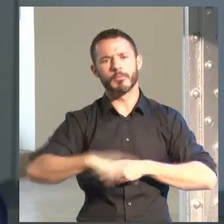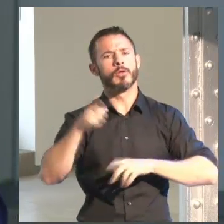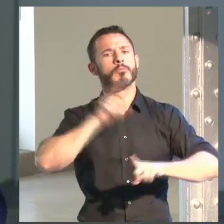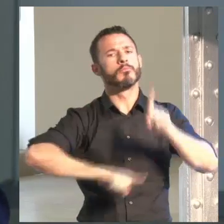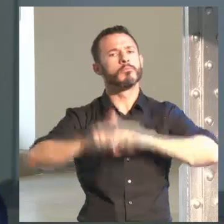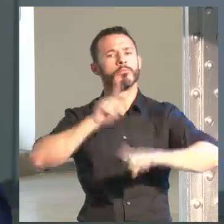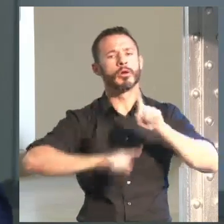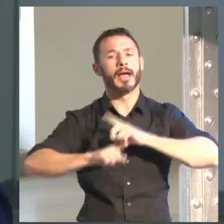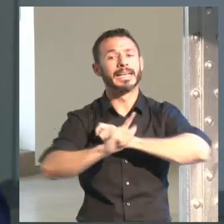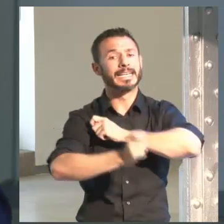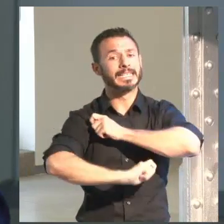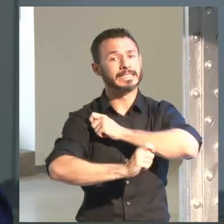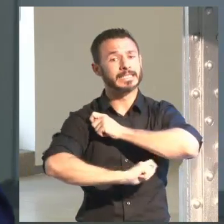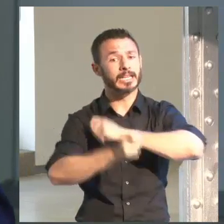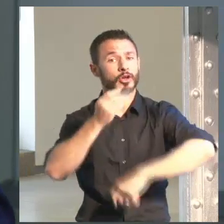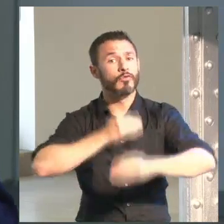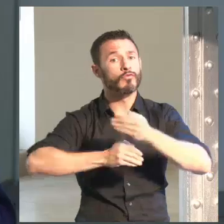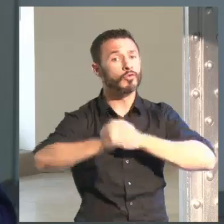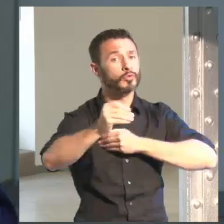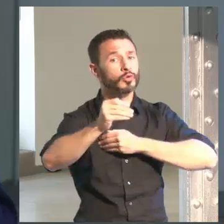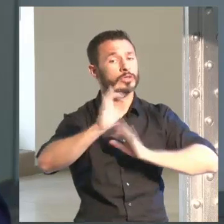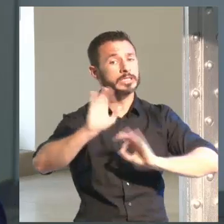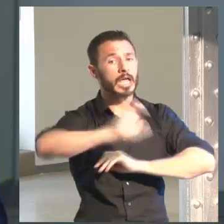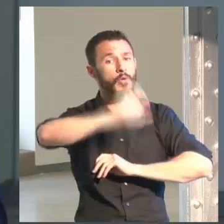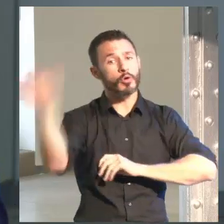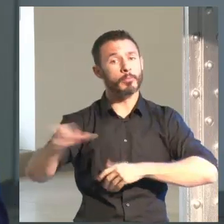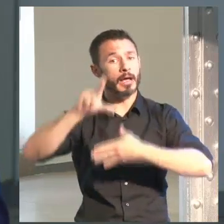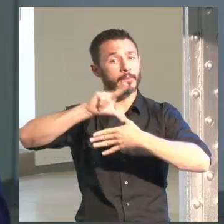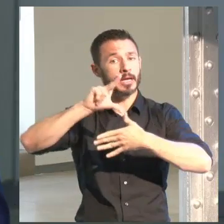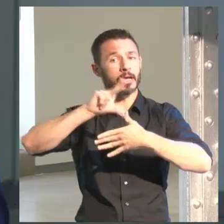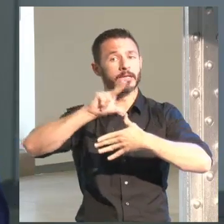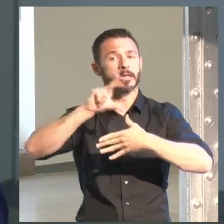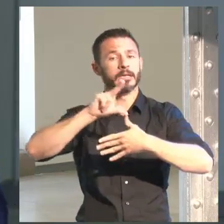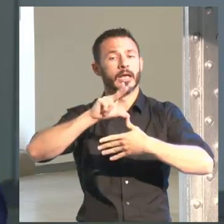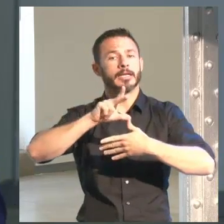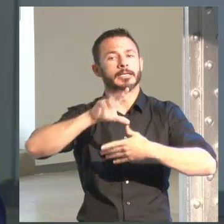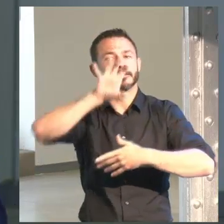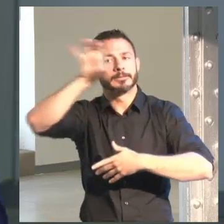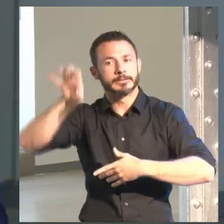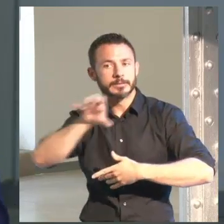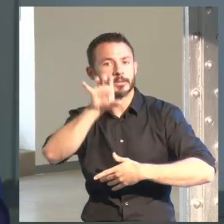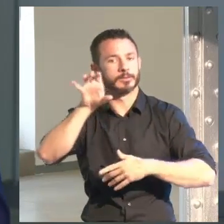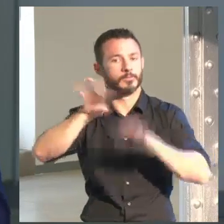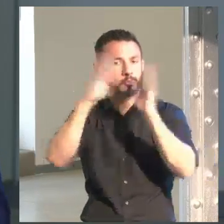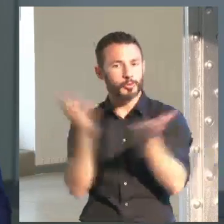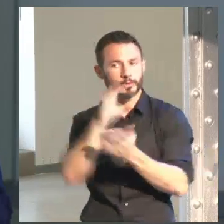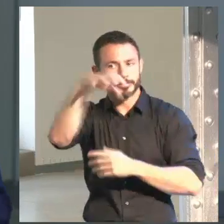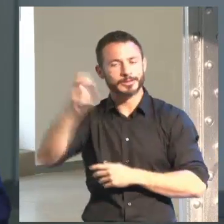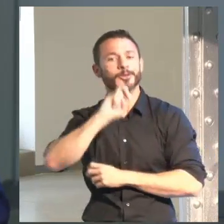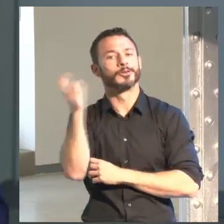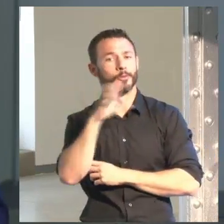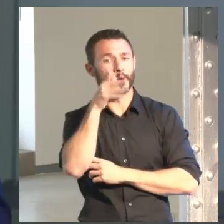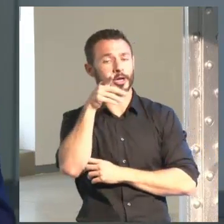problema estratégico de futuro para Europa, para América Latina y para otras regiones del mundo. Porque